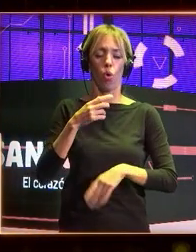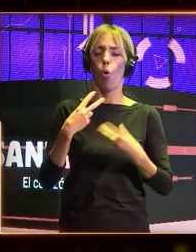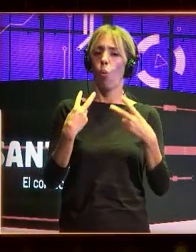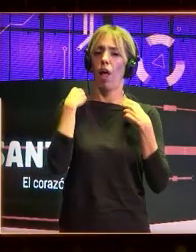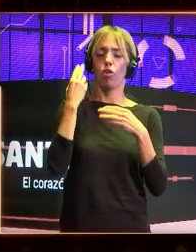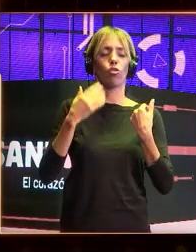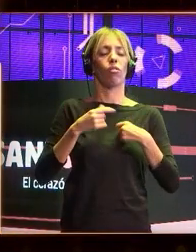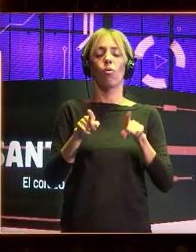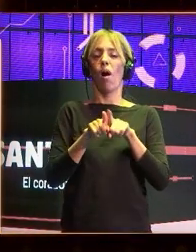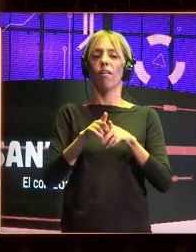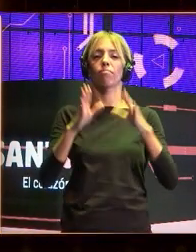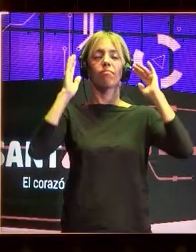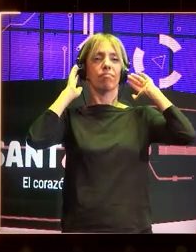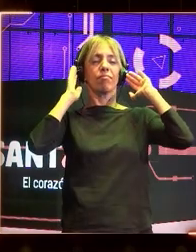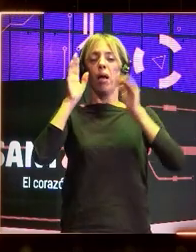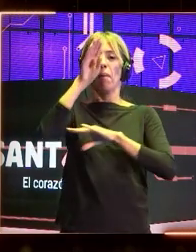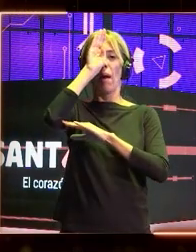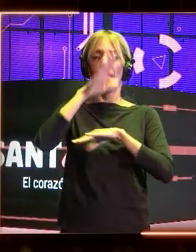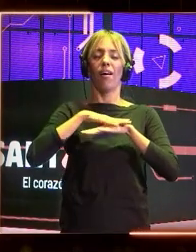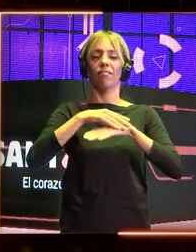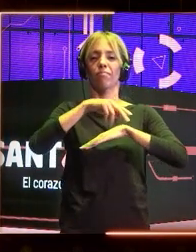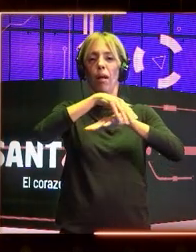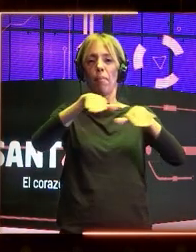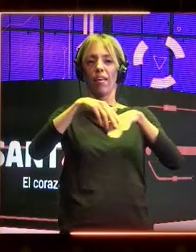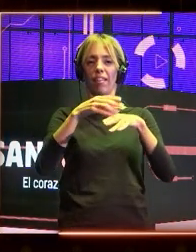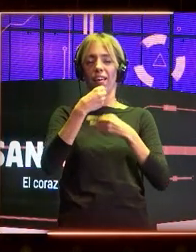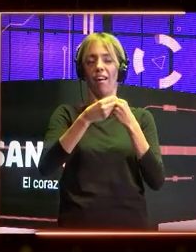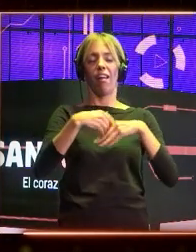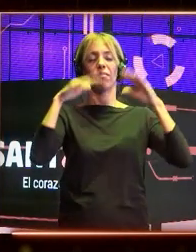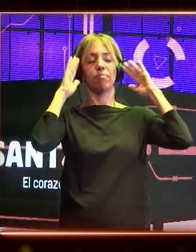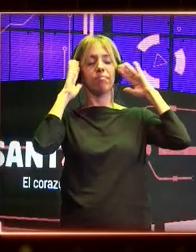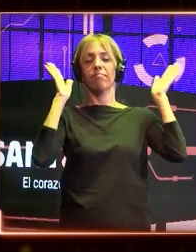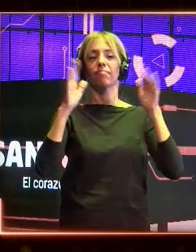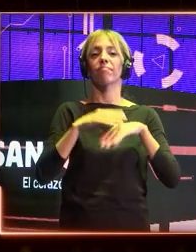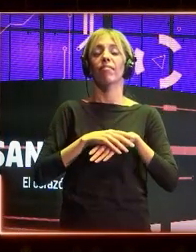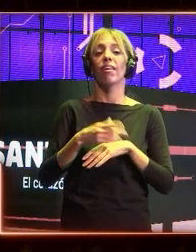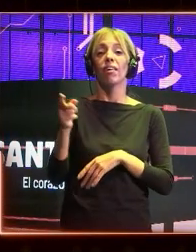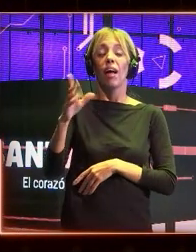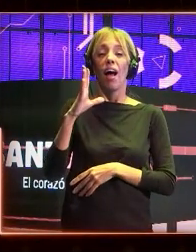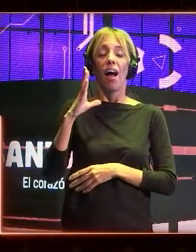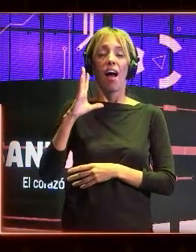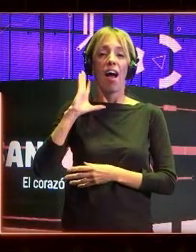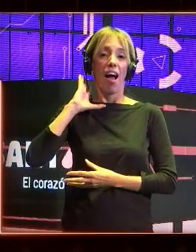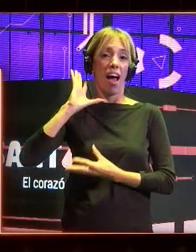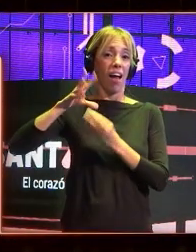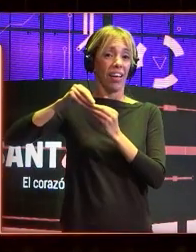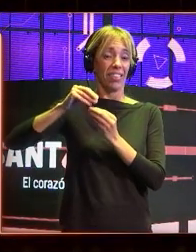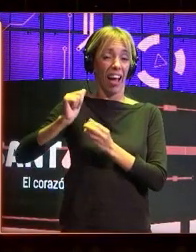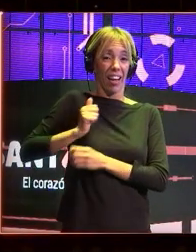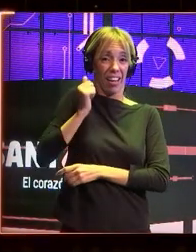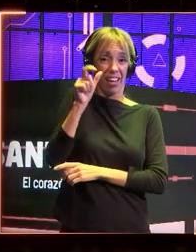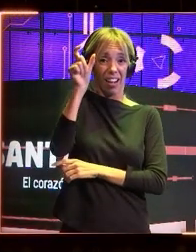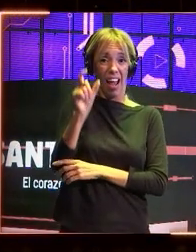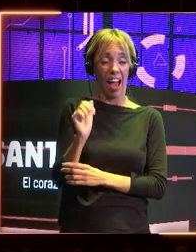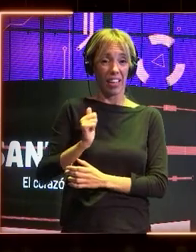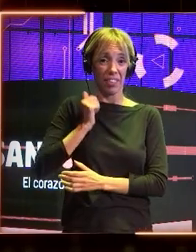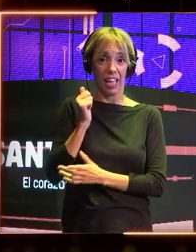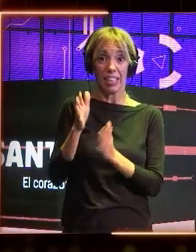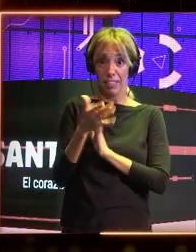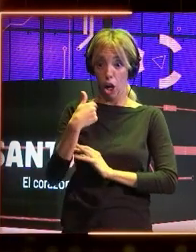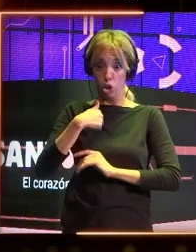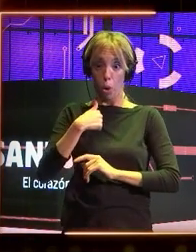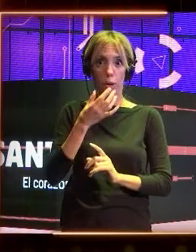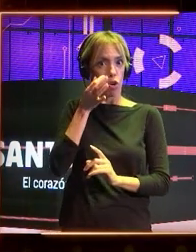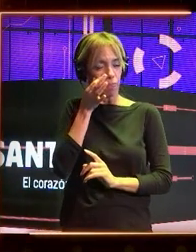tumbado en una playa en gran canaria lo que Vais a ver es una demo de un Avatar artificial este no soy yo sí soy yo pero es mi versión